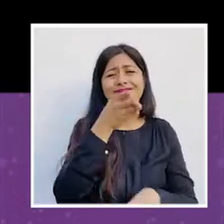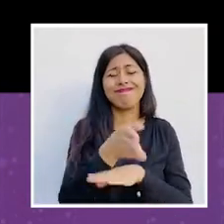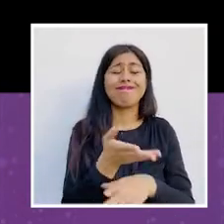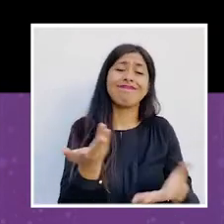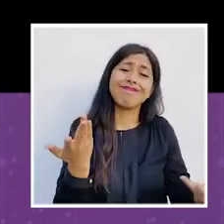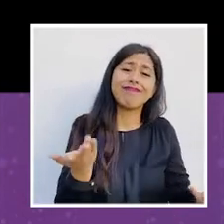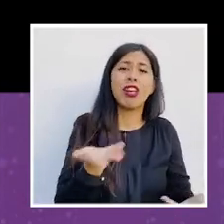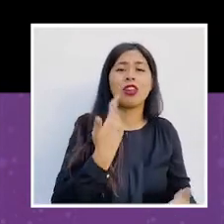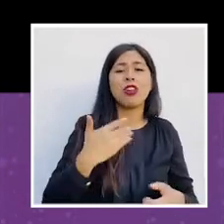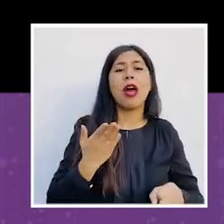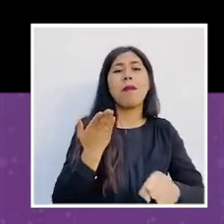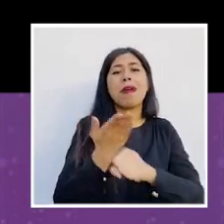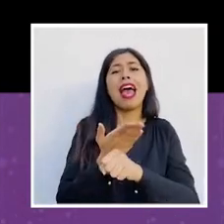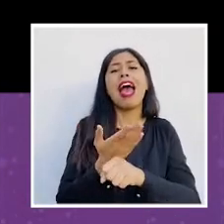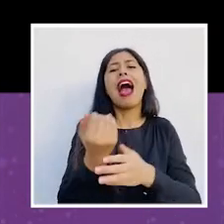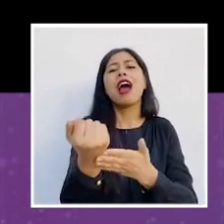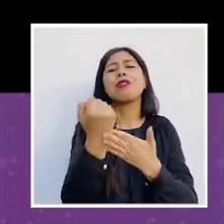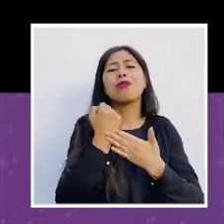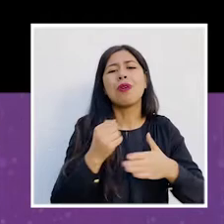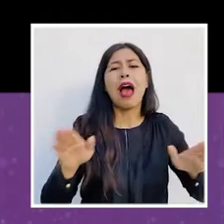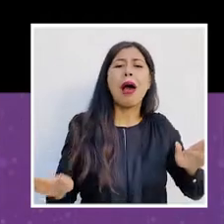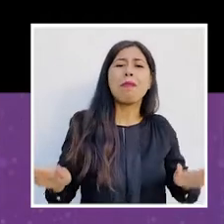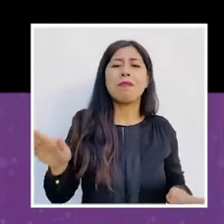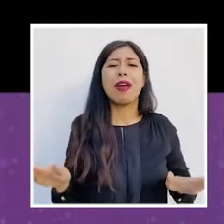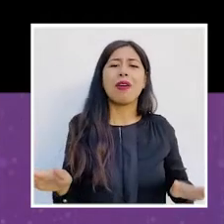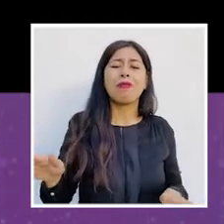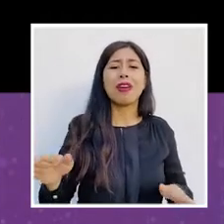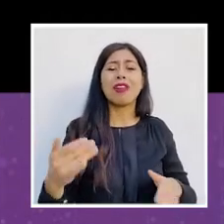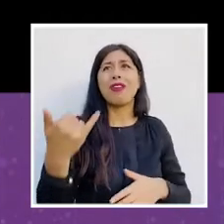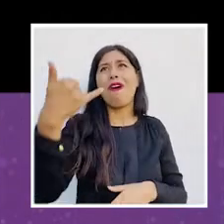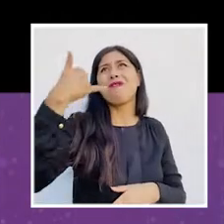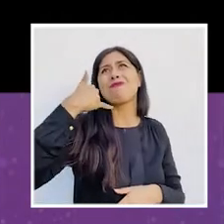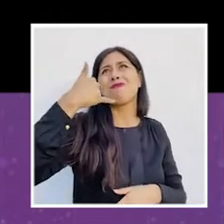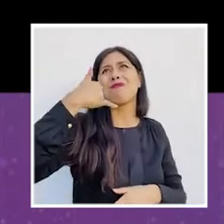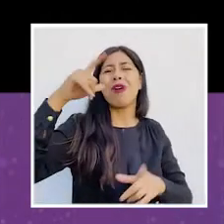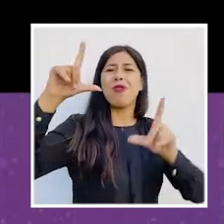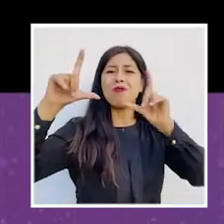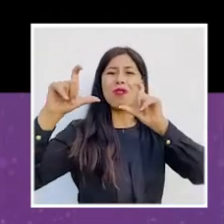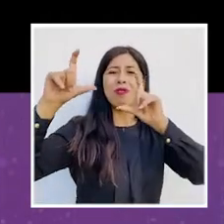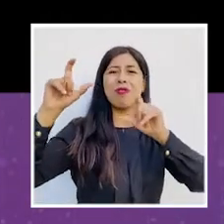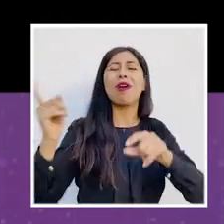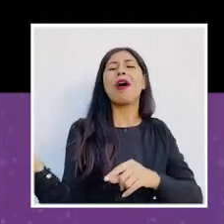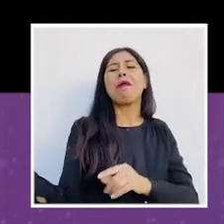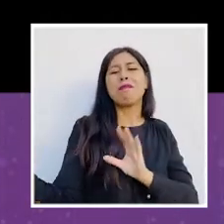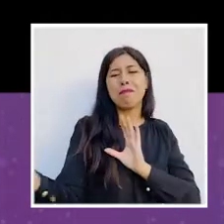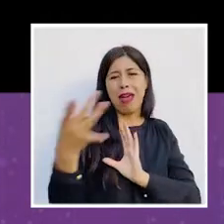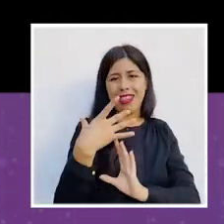allá, vamos a tener que pedirle ayuda a los pingüinos para que se tomen selfies y las manden para acá.